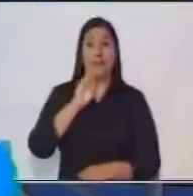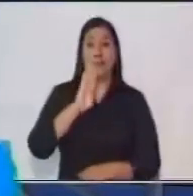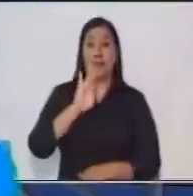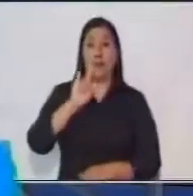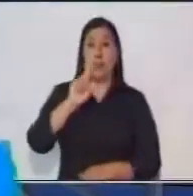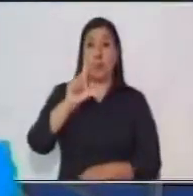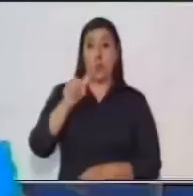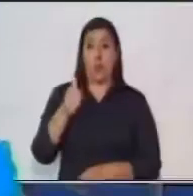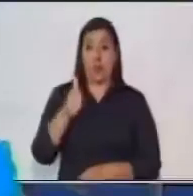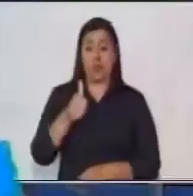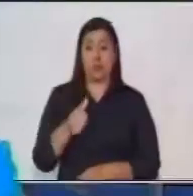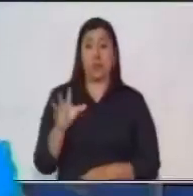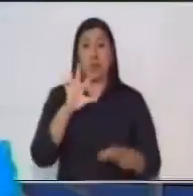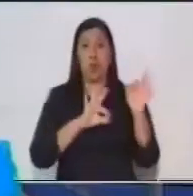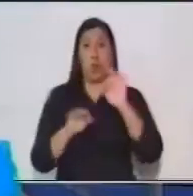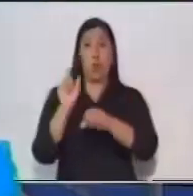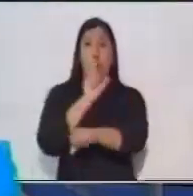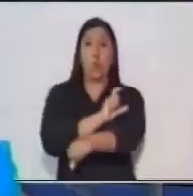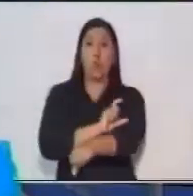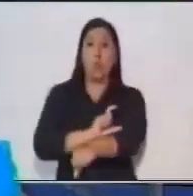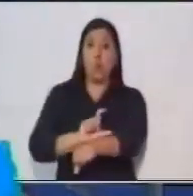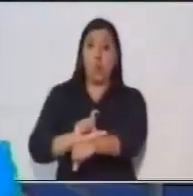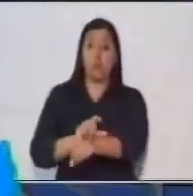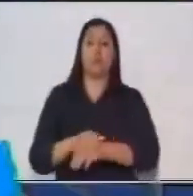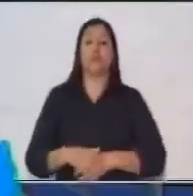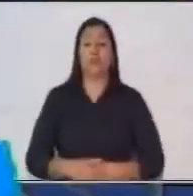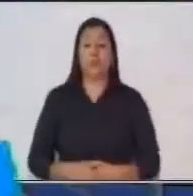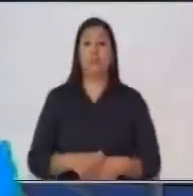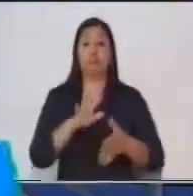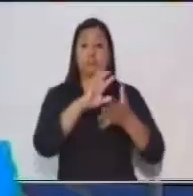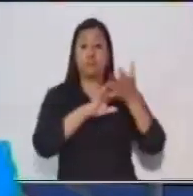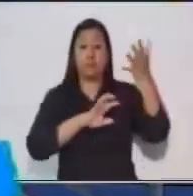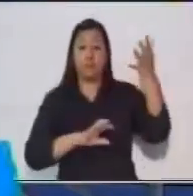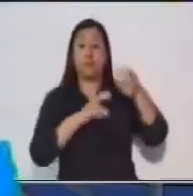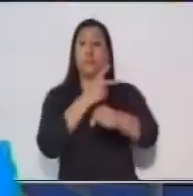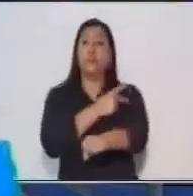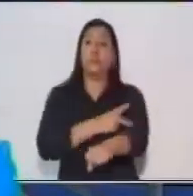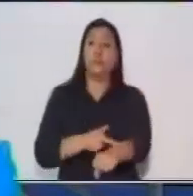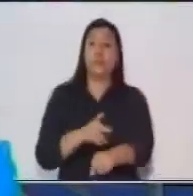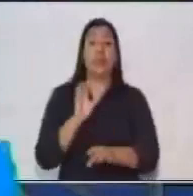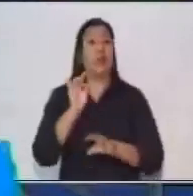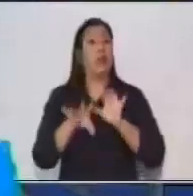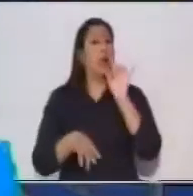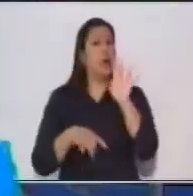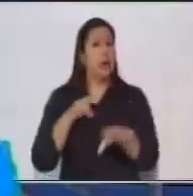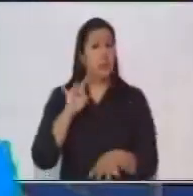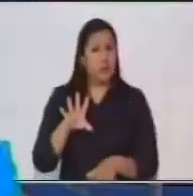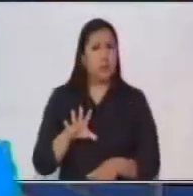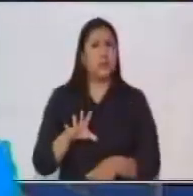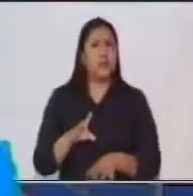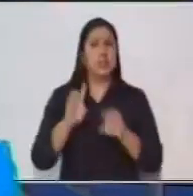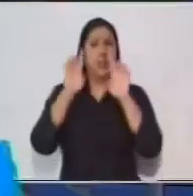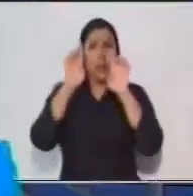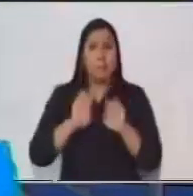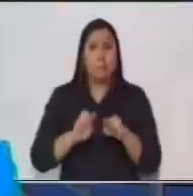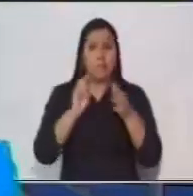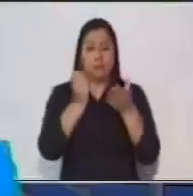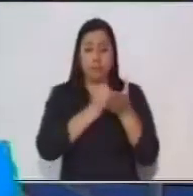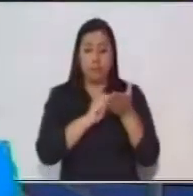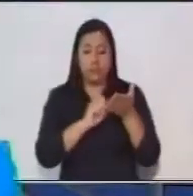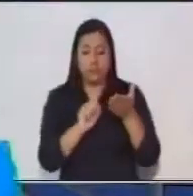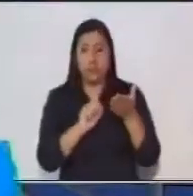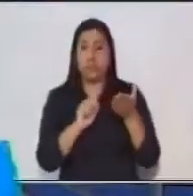cuento nos dice que en el texto narrativo muchas veces el autor